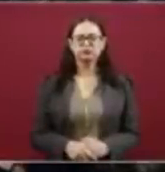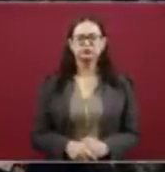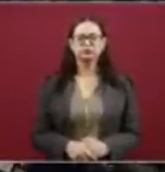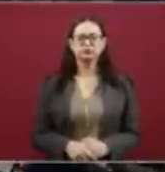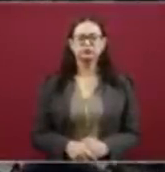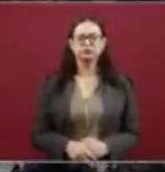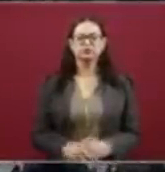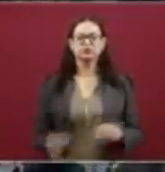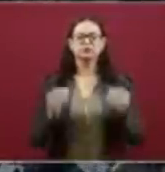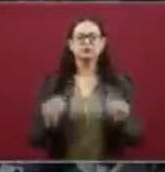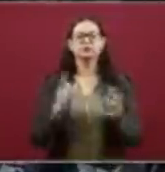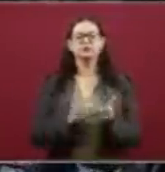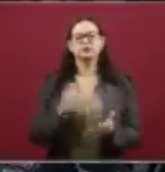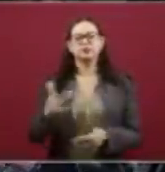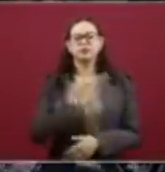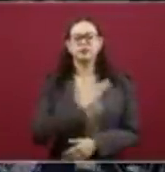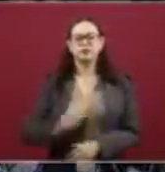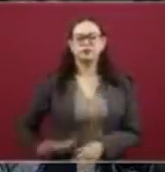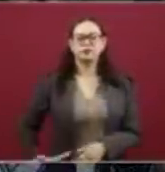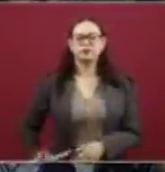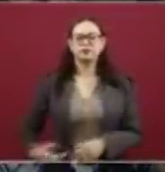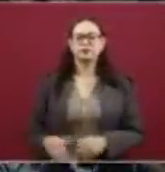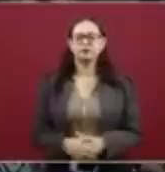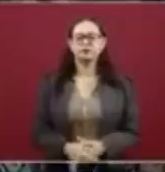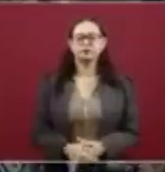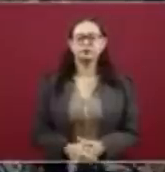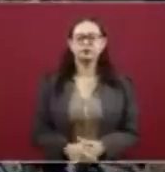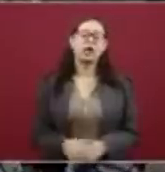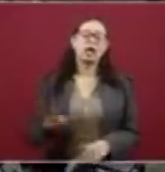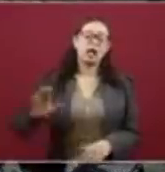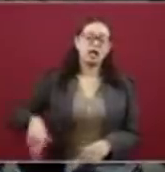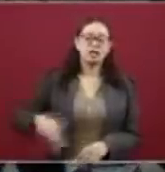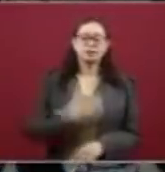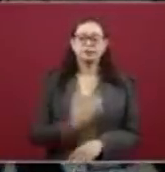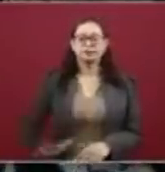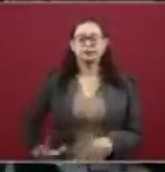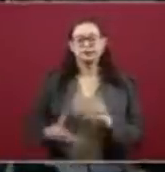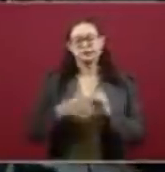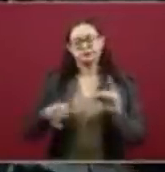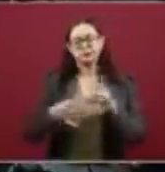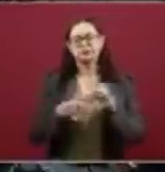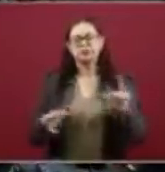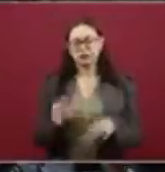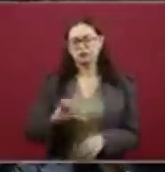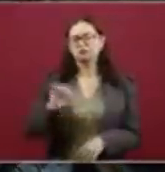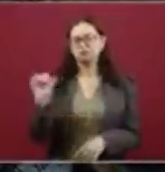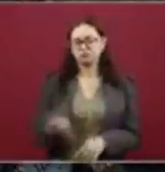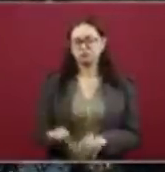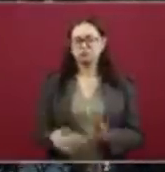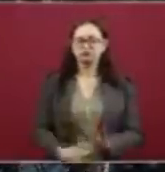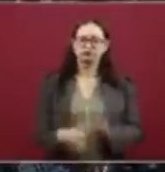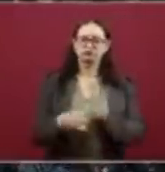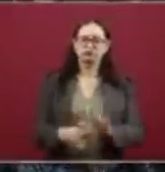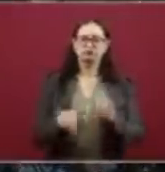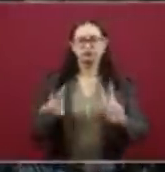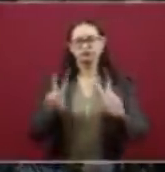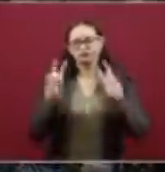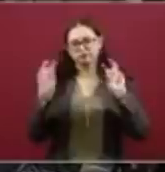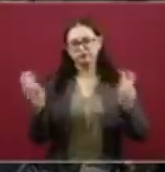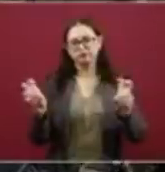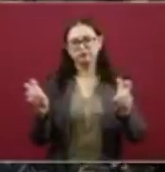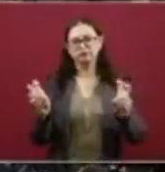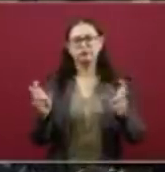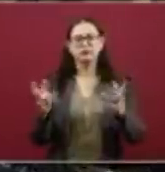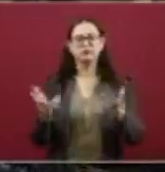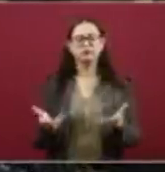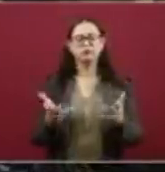Muchas gracias, señor presidente. Bueno, como lo ofreció el señor presidente, el día de hoy vamos a dar cuenta de la situación en que se encuentra el